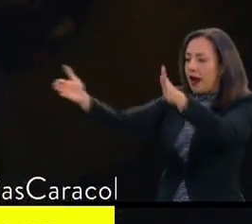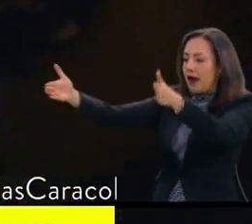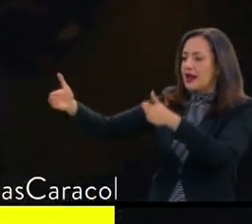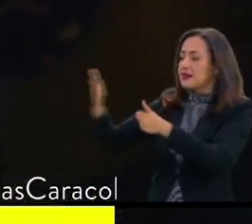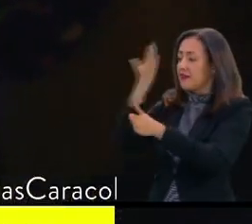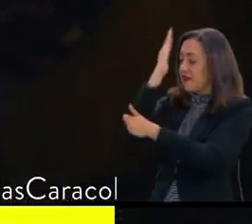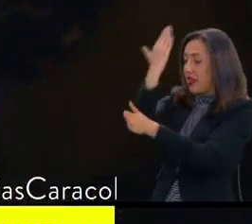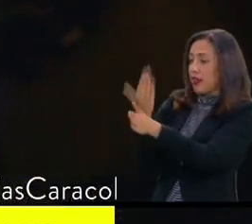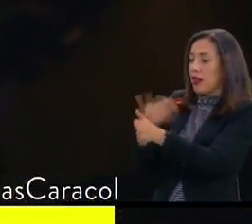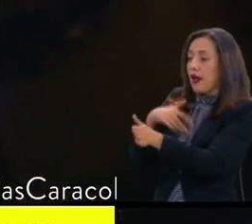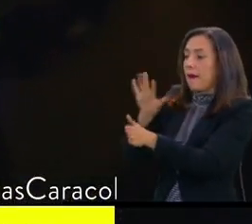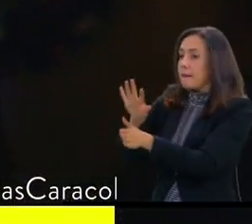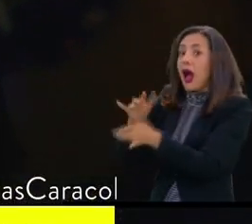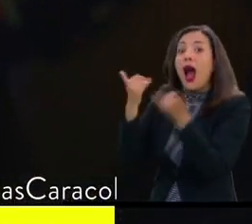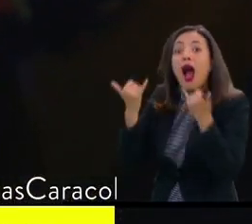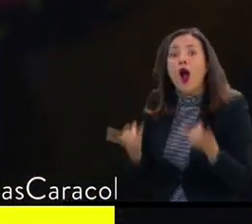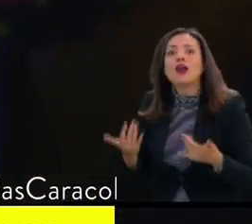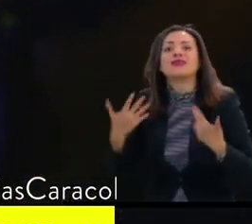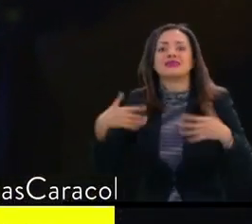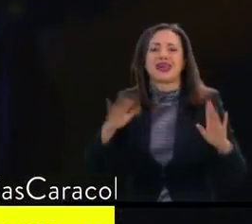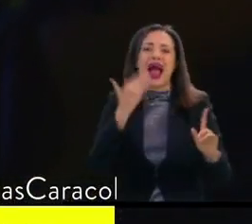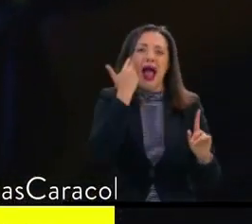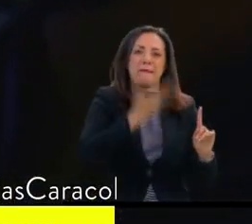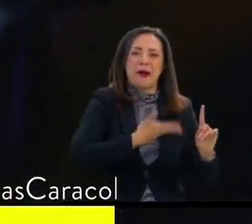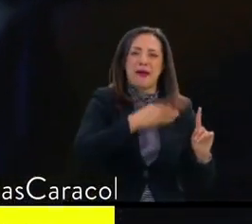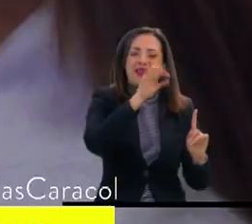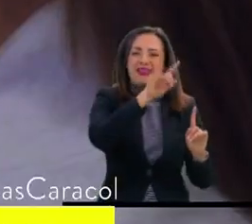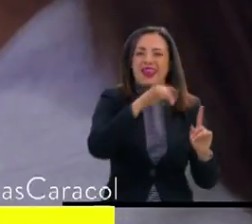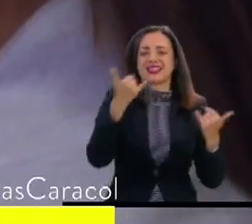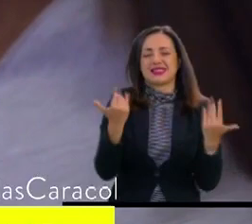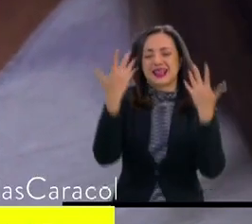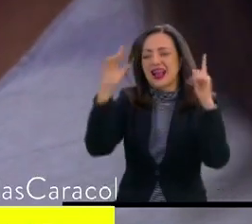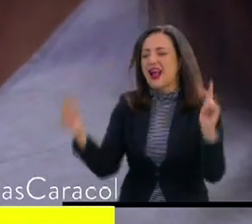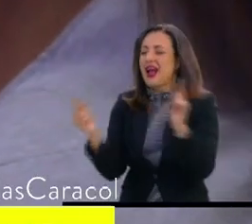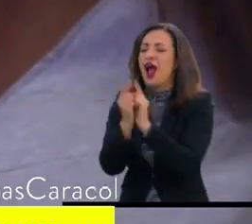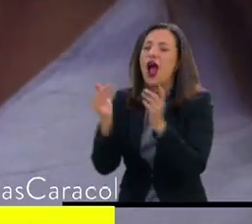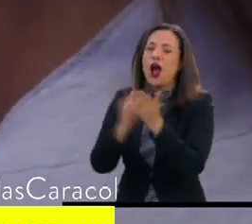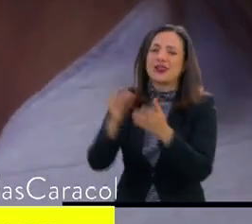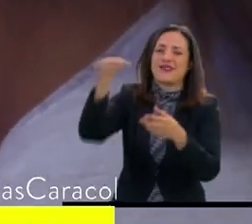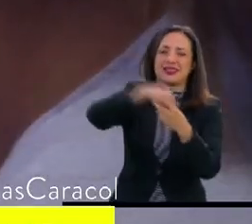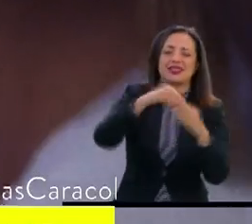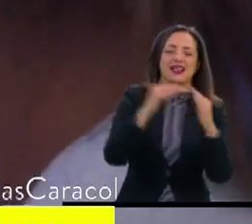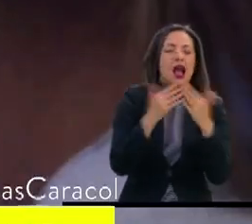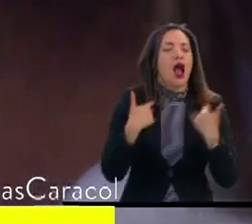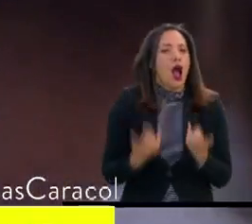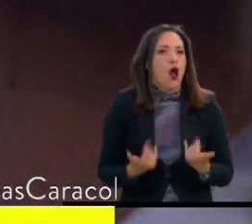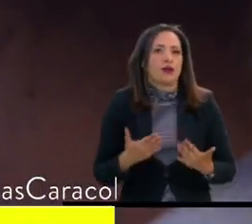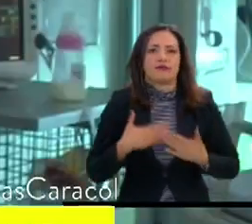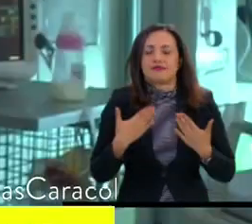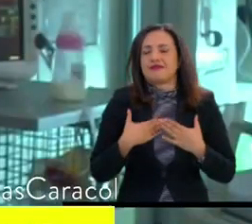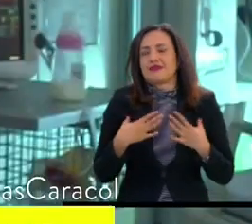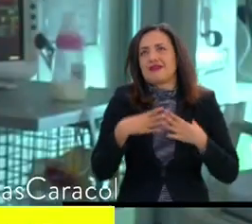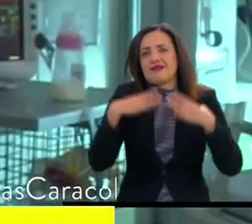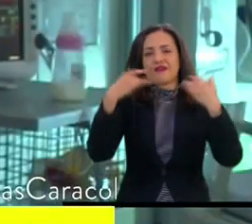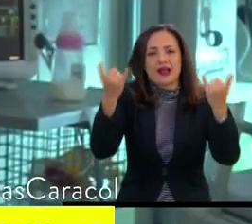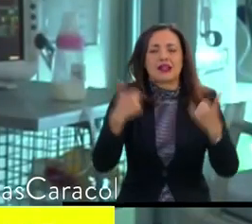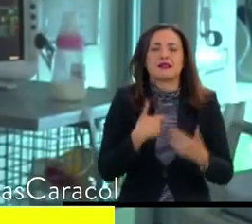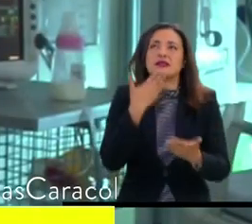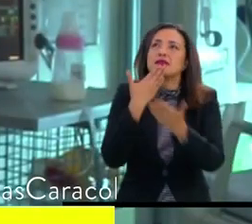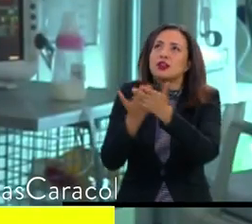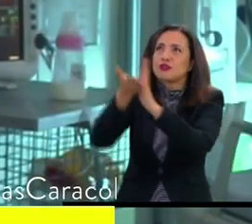ahora daisy puedes celebrar que su hijo está de nuevo en el seno de su hogar ahora me siento muy felices dándole gracias a dios